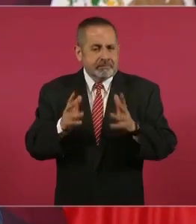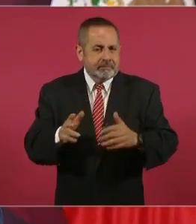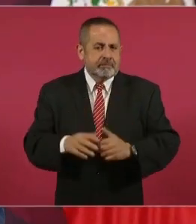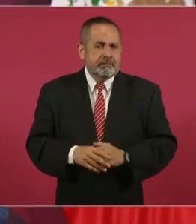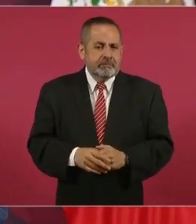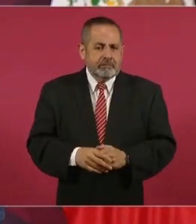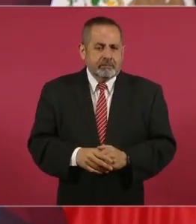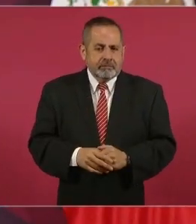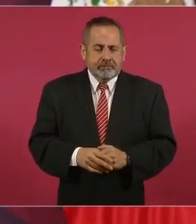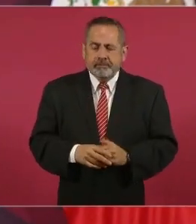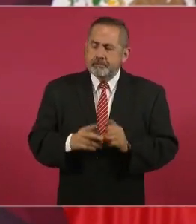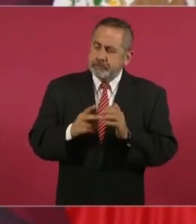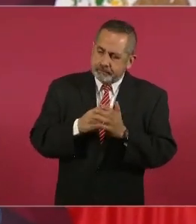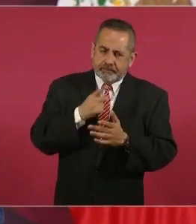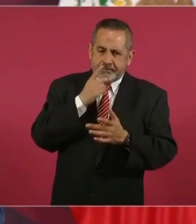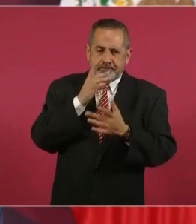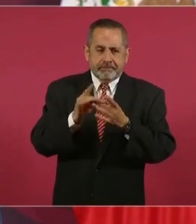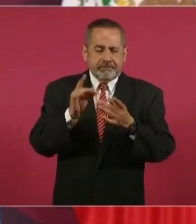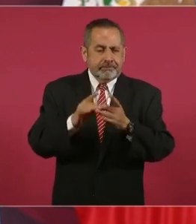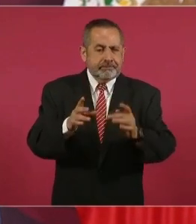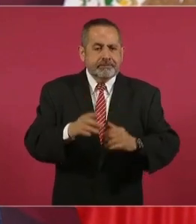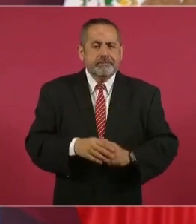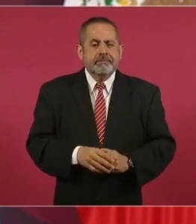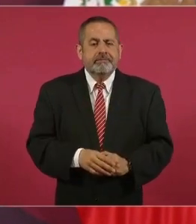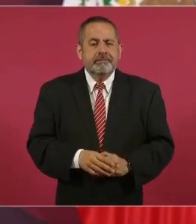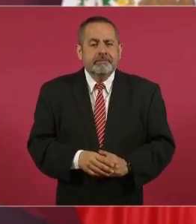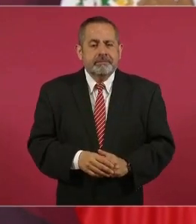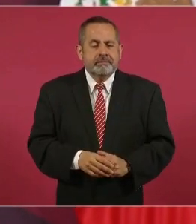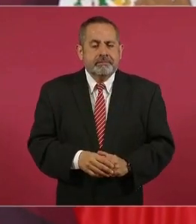nada más lo voy a hacer por